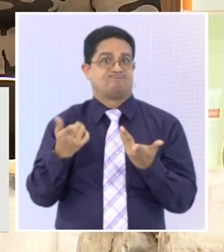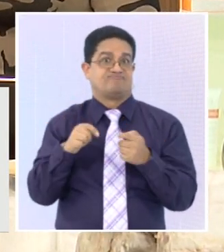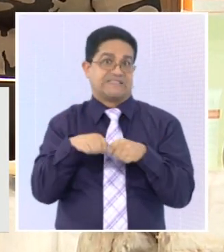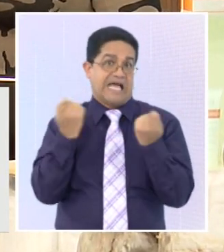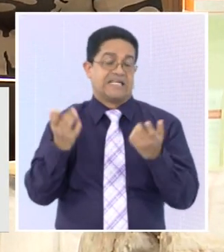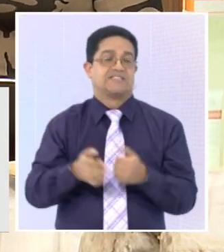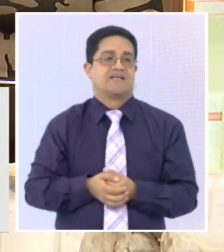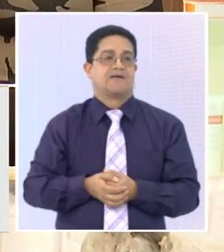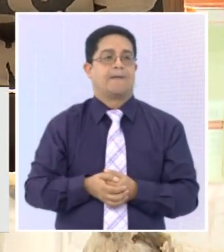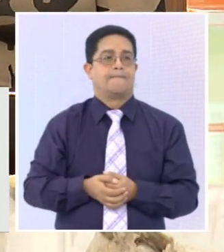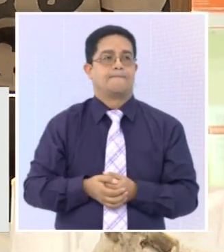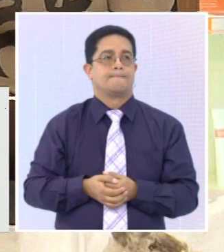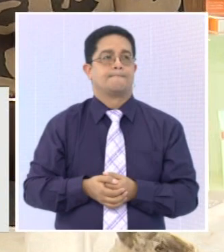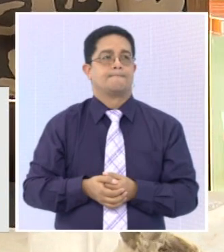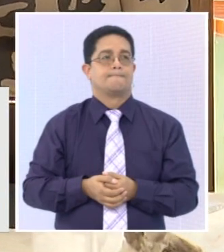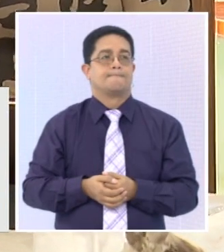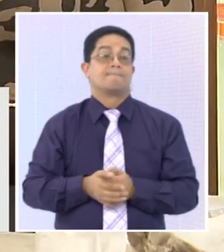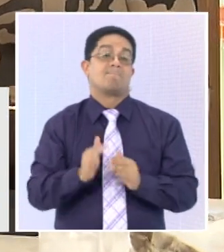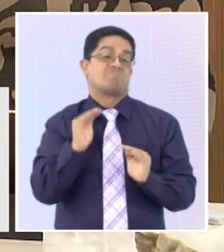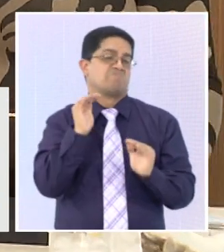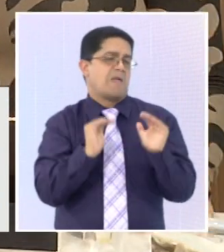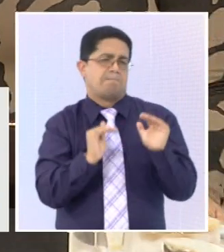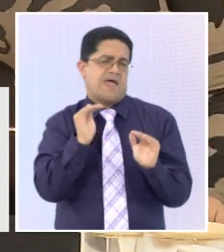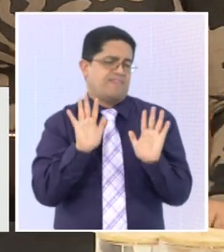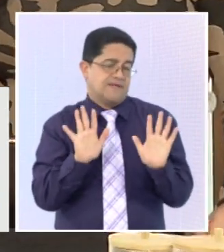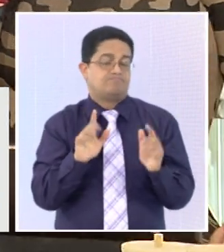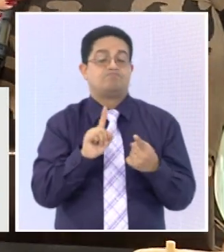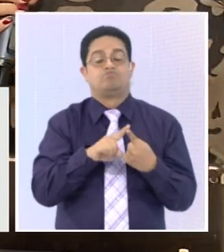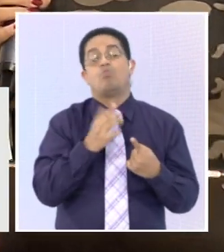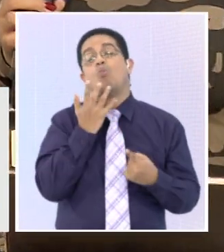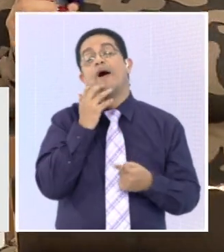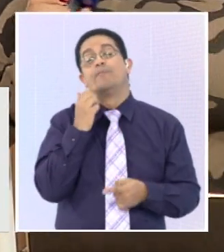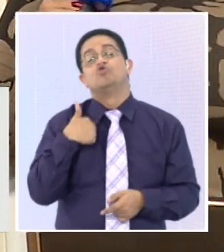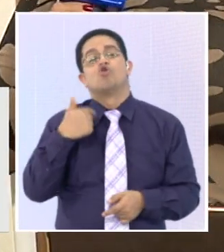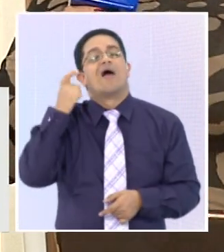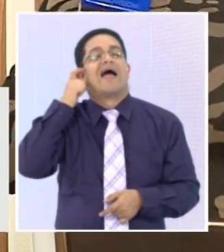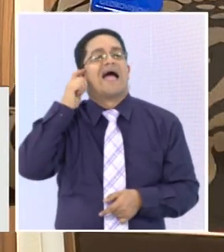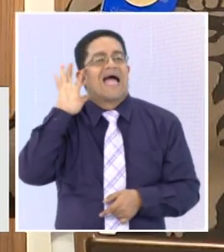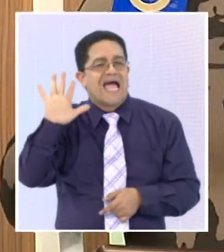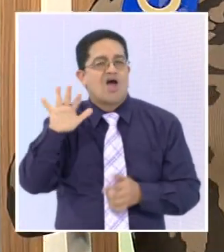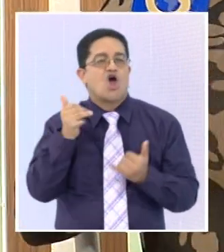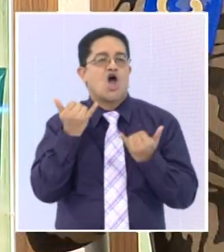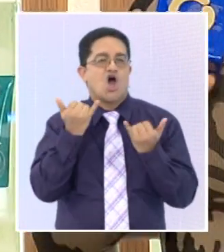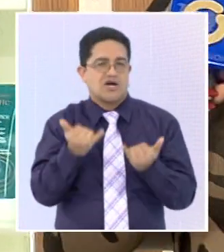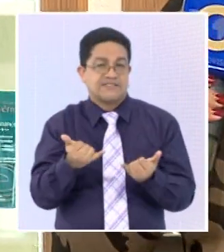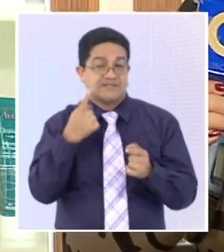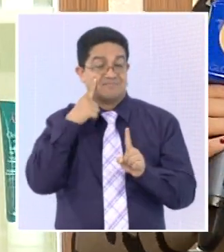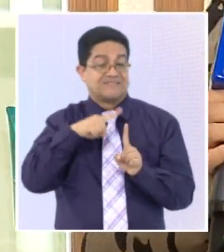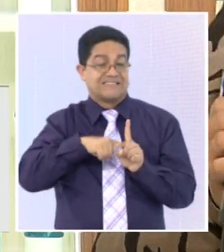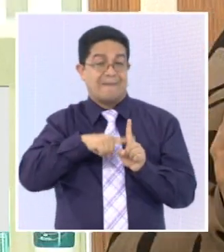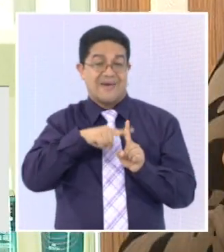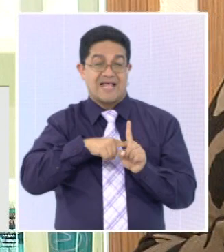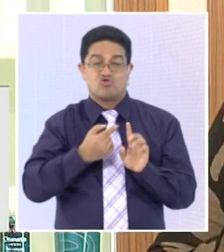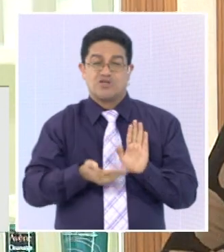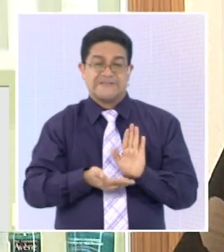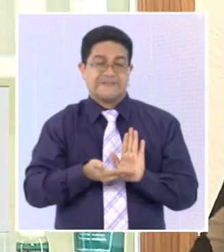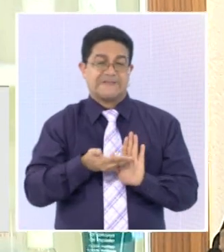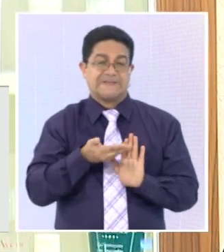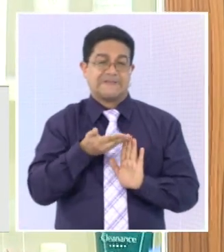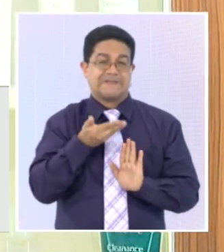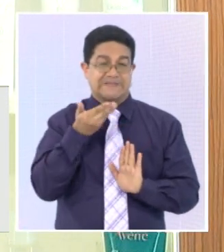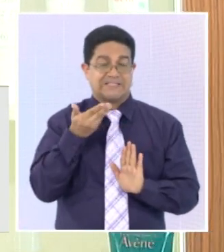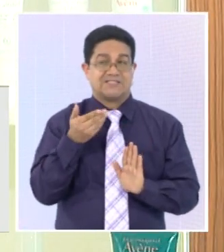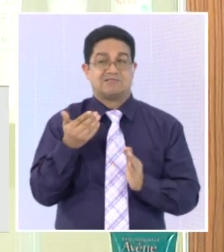Mire, depende mucho. Por lo menos yo creo que en estos momentos, con estas temperaturas bastante altas, se ven afectadas más las